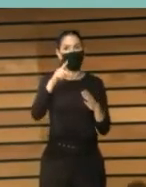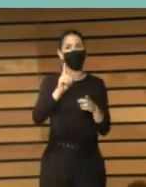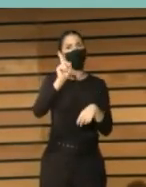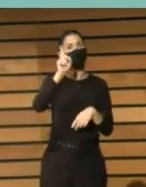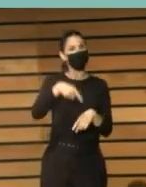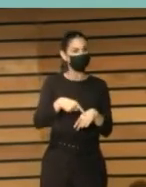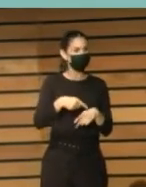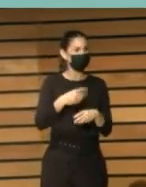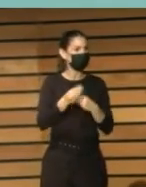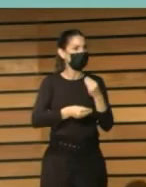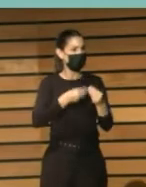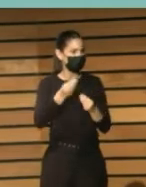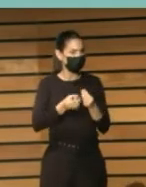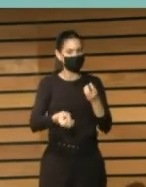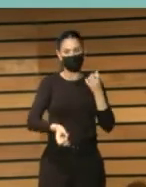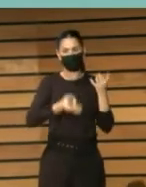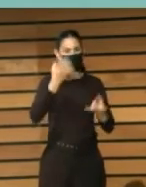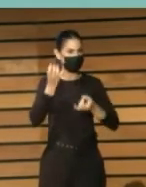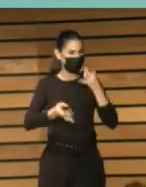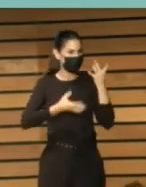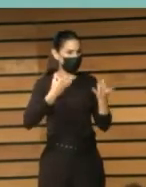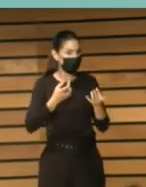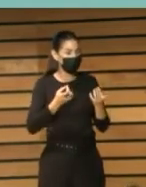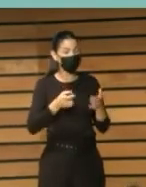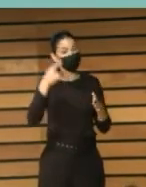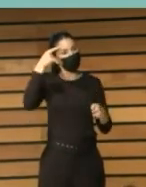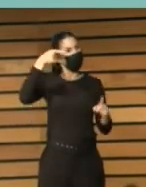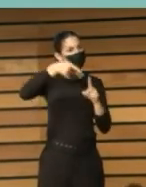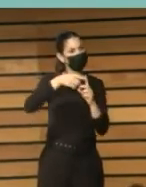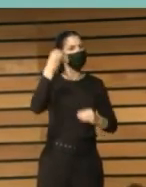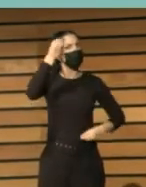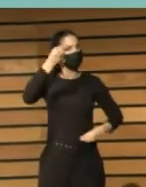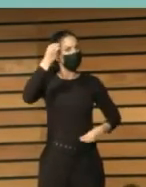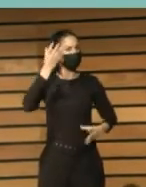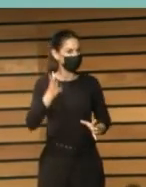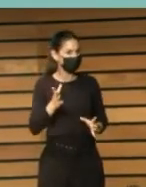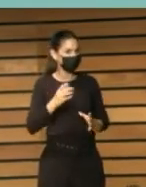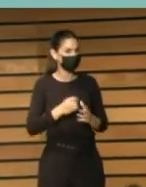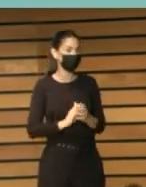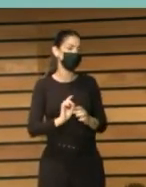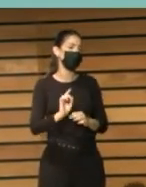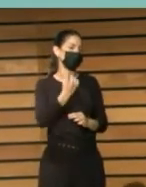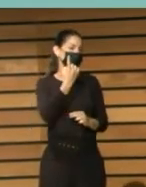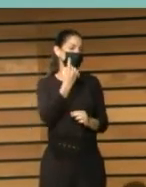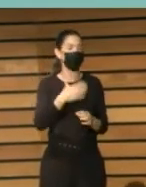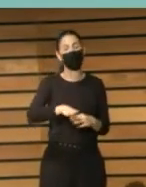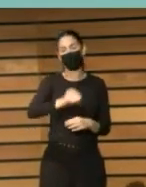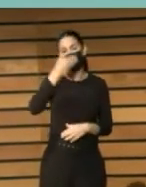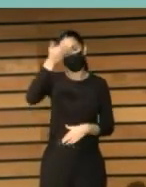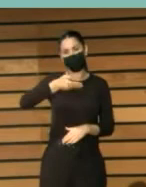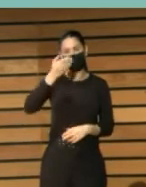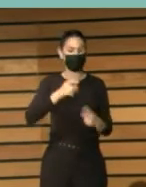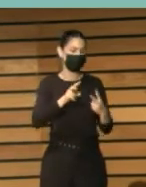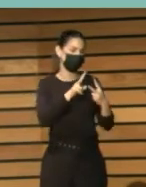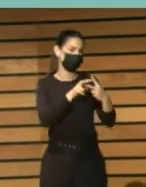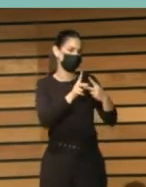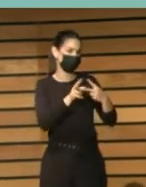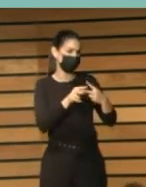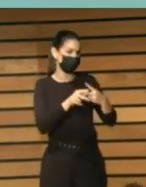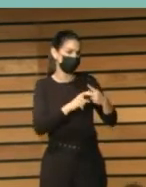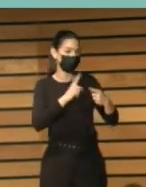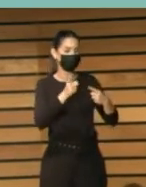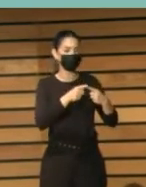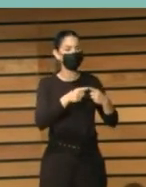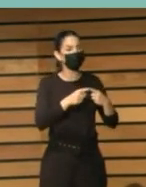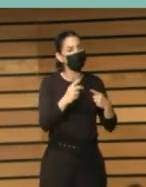de pensar la biblioteca y los servicios. Vamos, primero hay que entender dos cosas. Hay muy, muy pocos